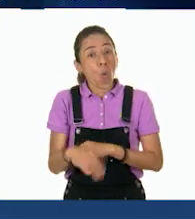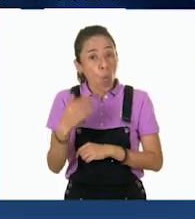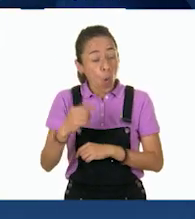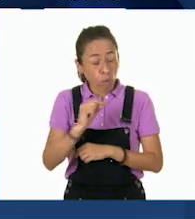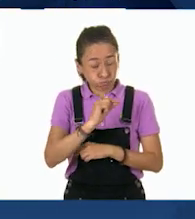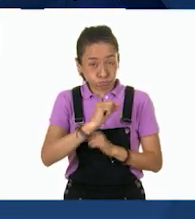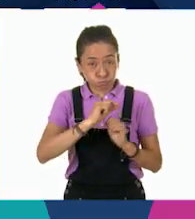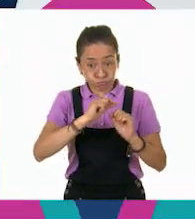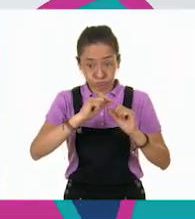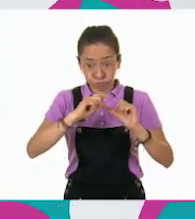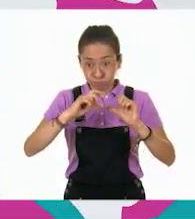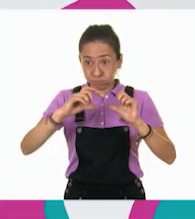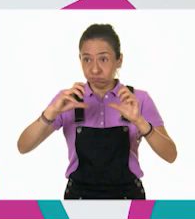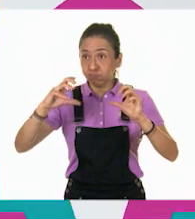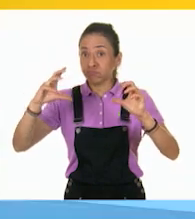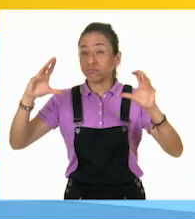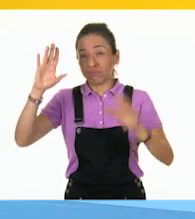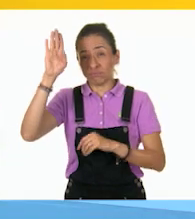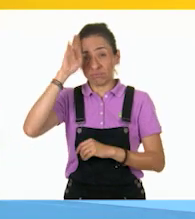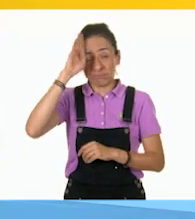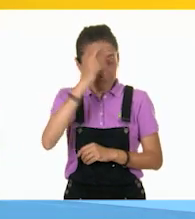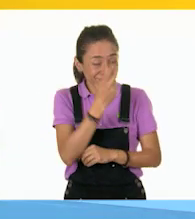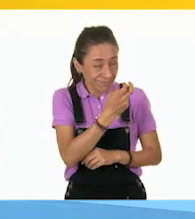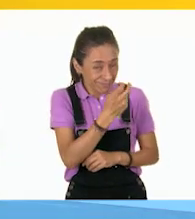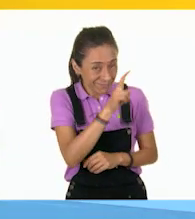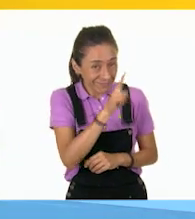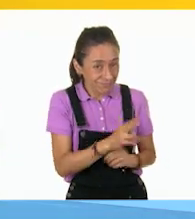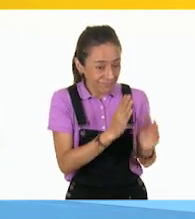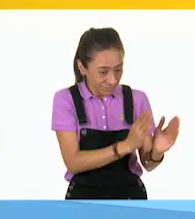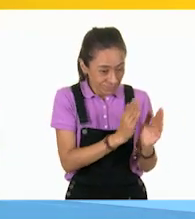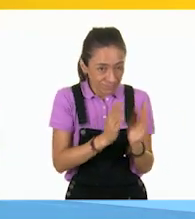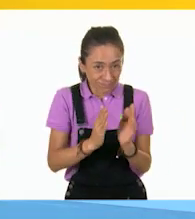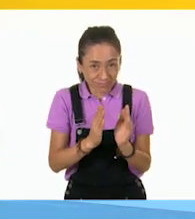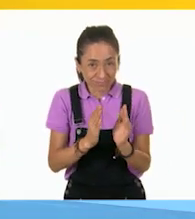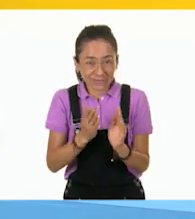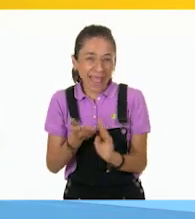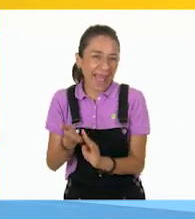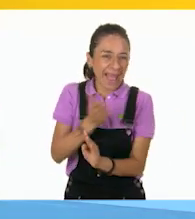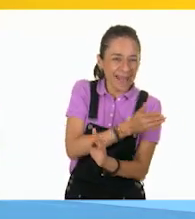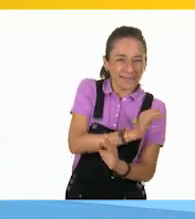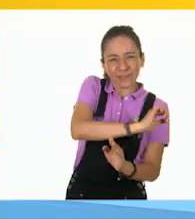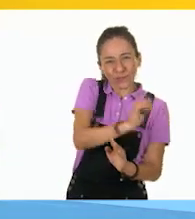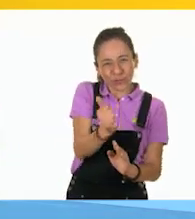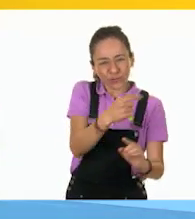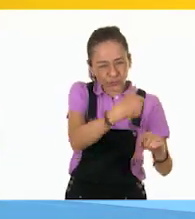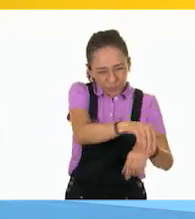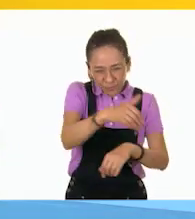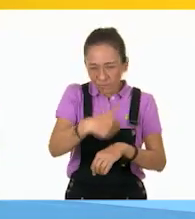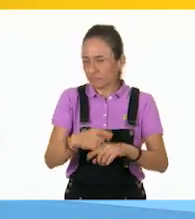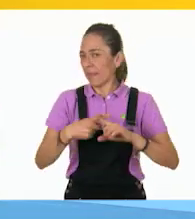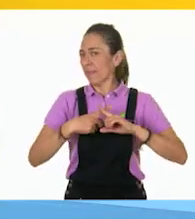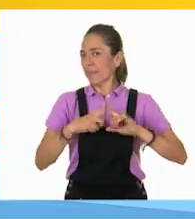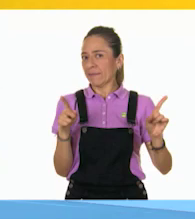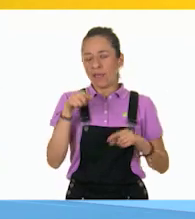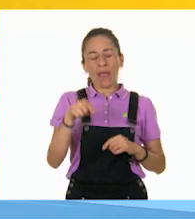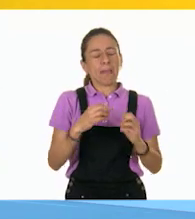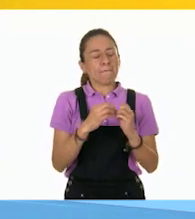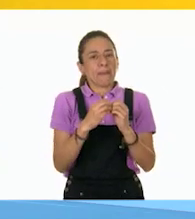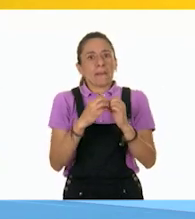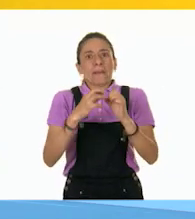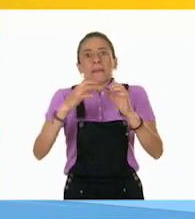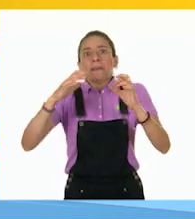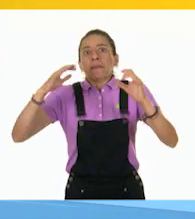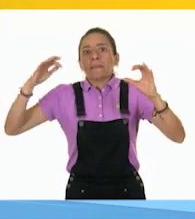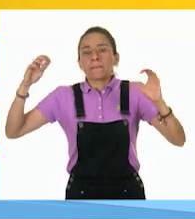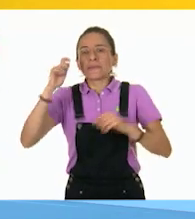muchísimo. Así es, esta sucesión no es como las dos anteriores. Esta crece mucho porque en lugar de